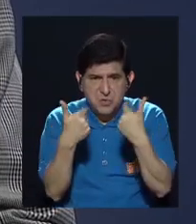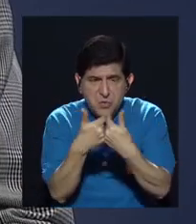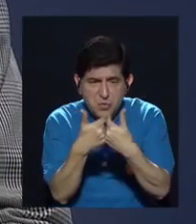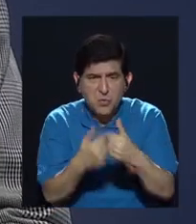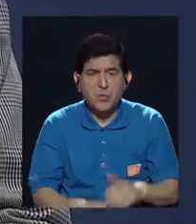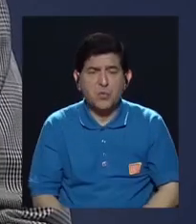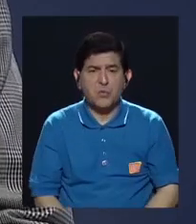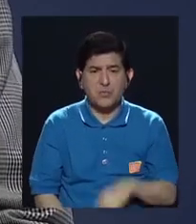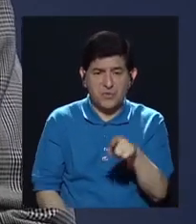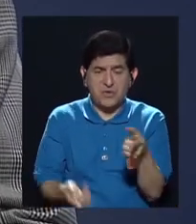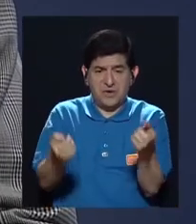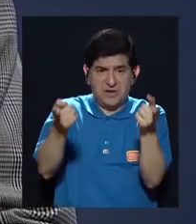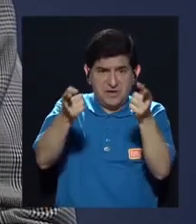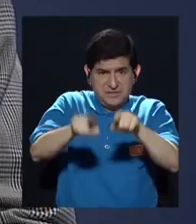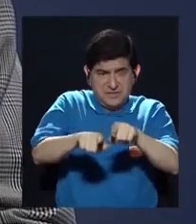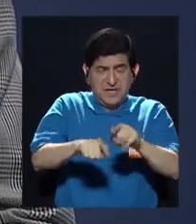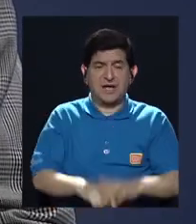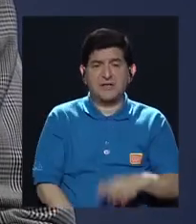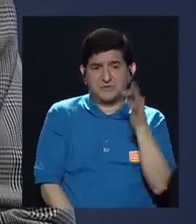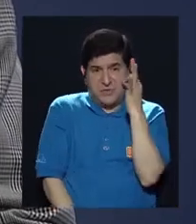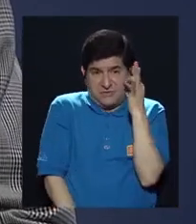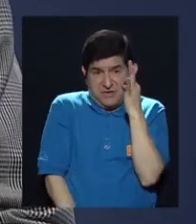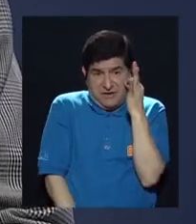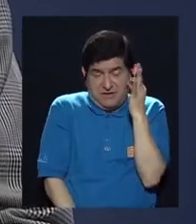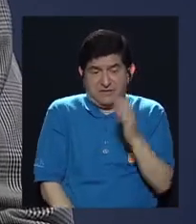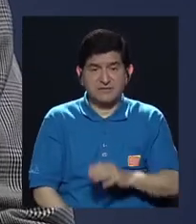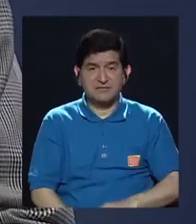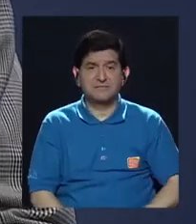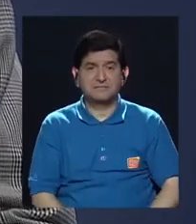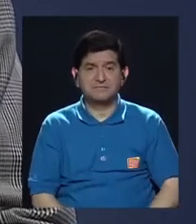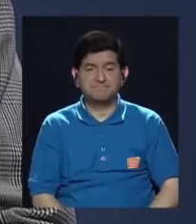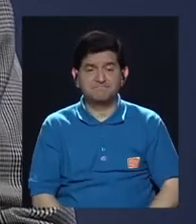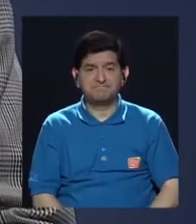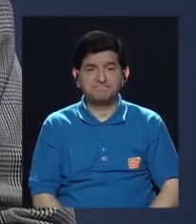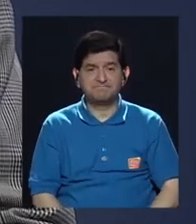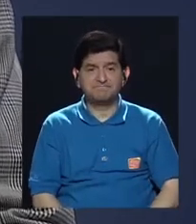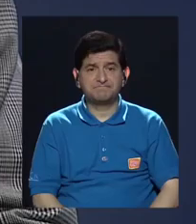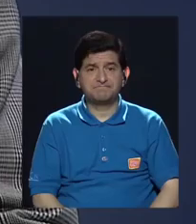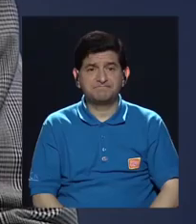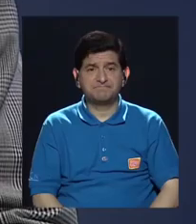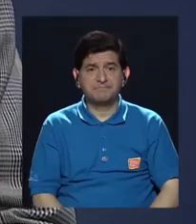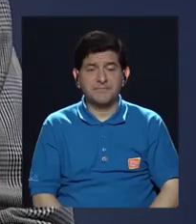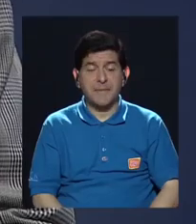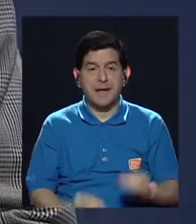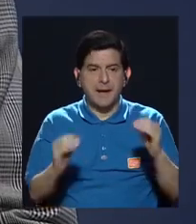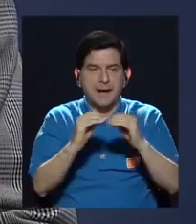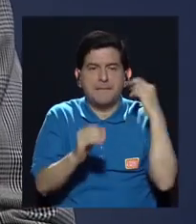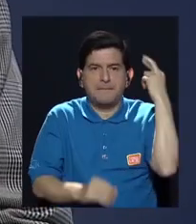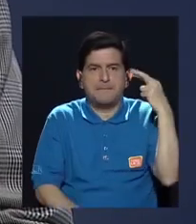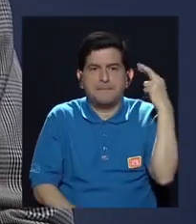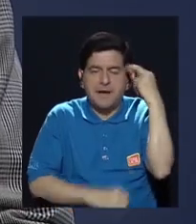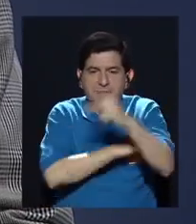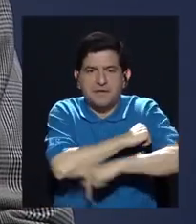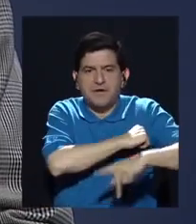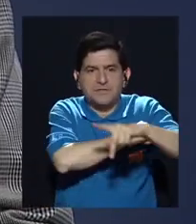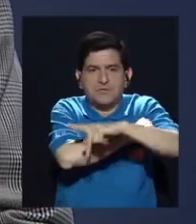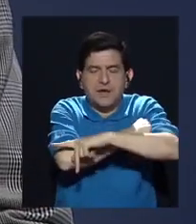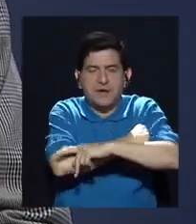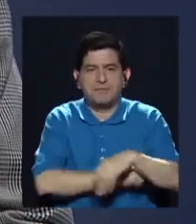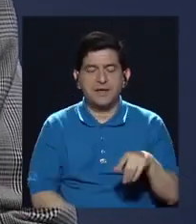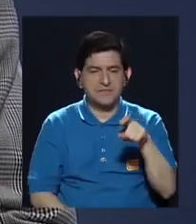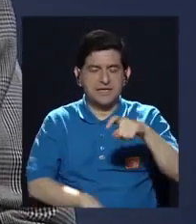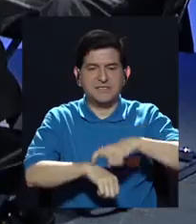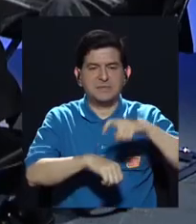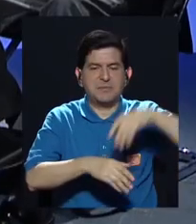hubieran sido derrotadas las fuerzas de don Pepe Figueres, con más razón el país pues